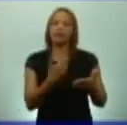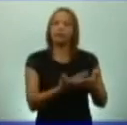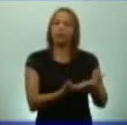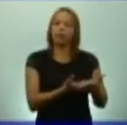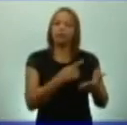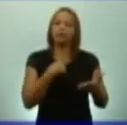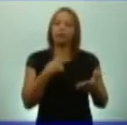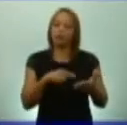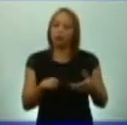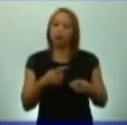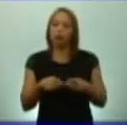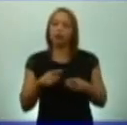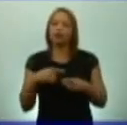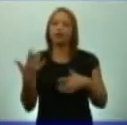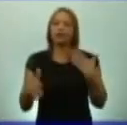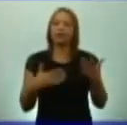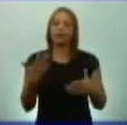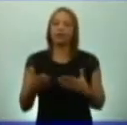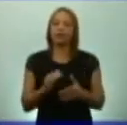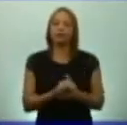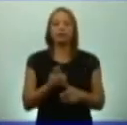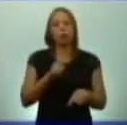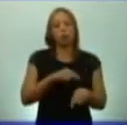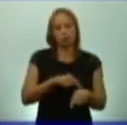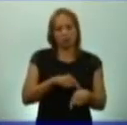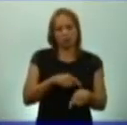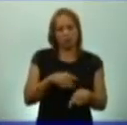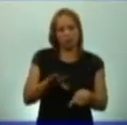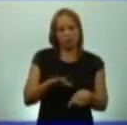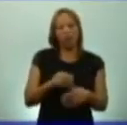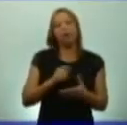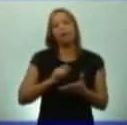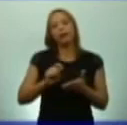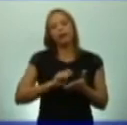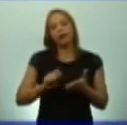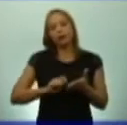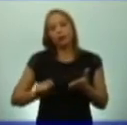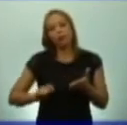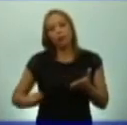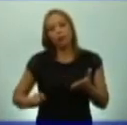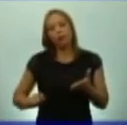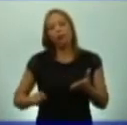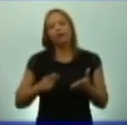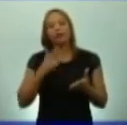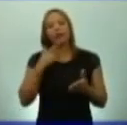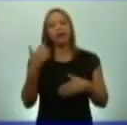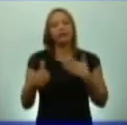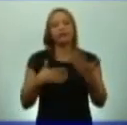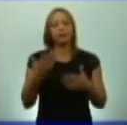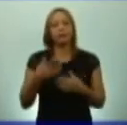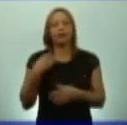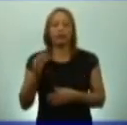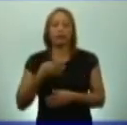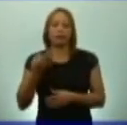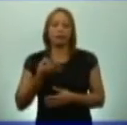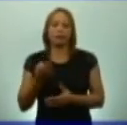las siguientes. Te vamos a dar un tiempo para que puedas copiar de qué actividades se